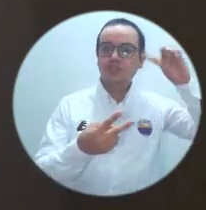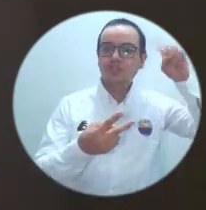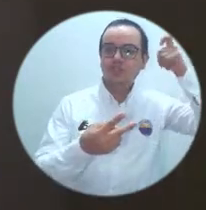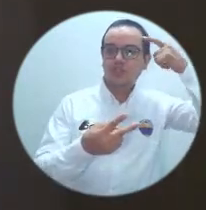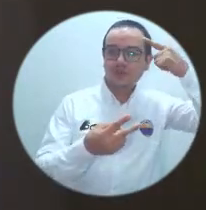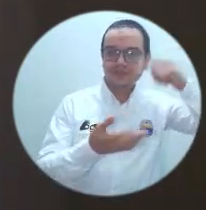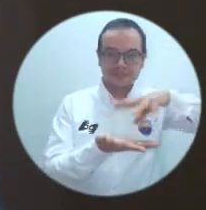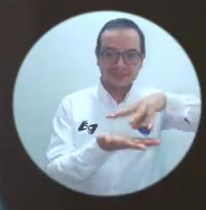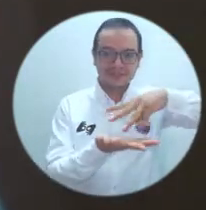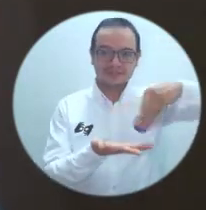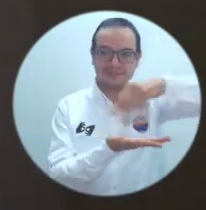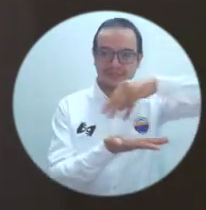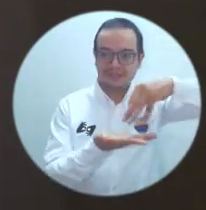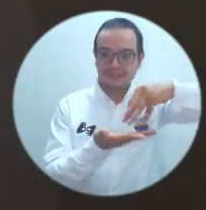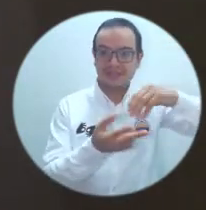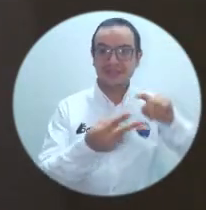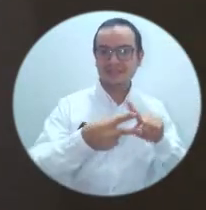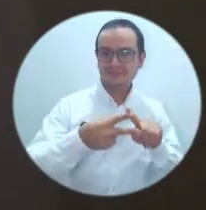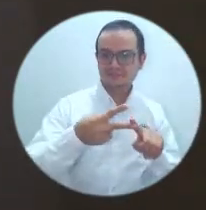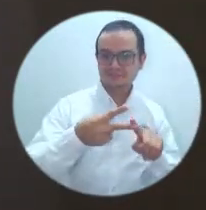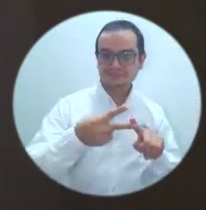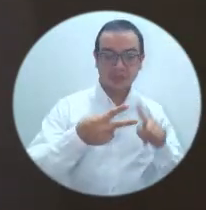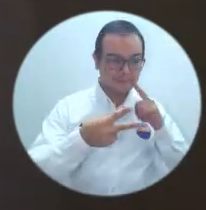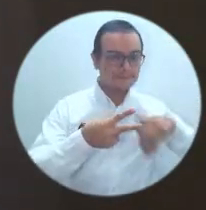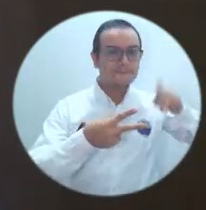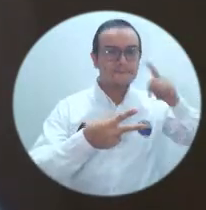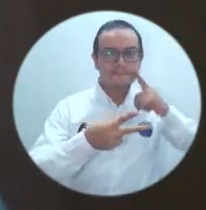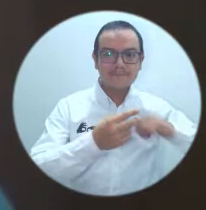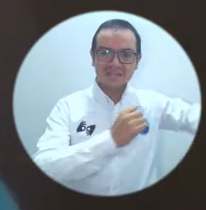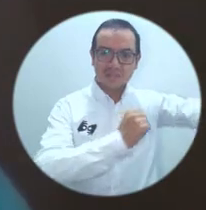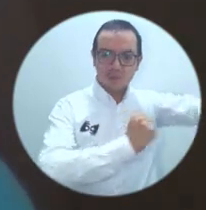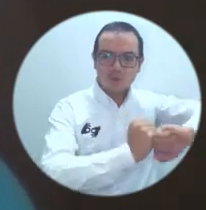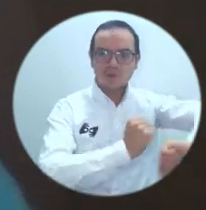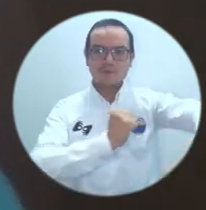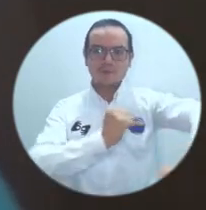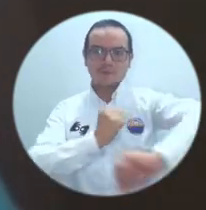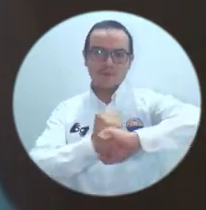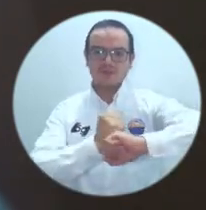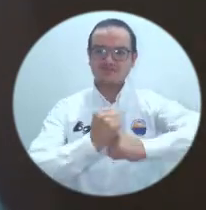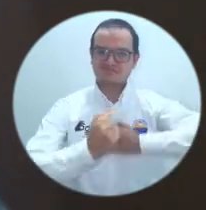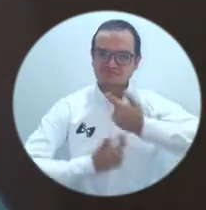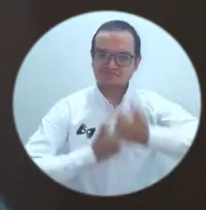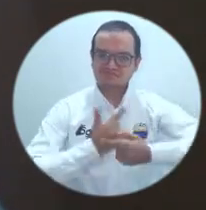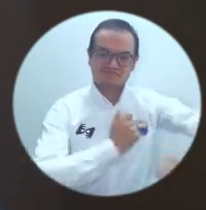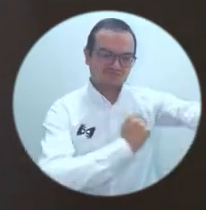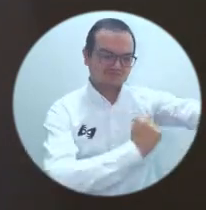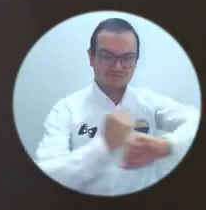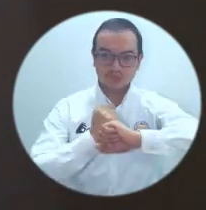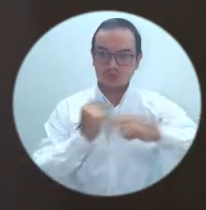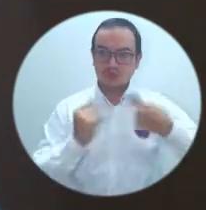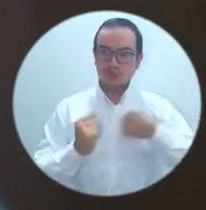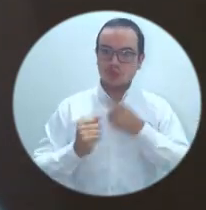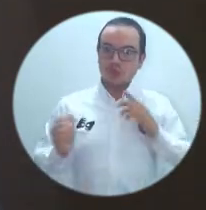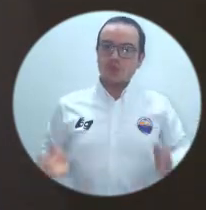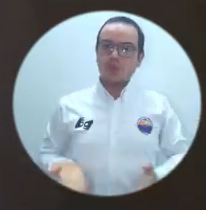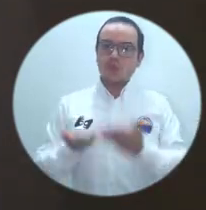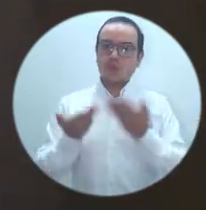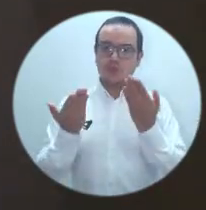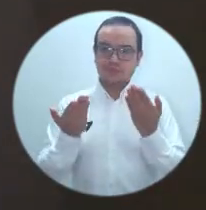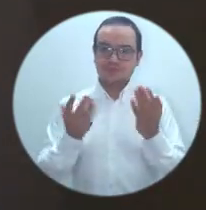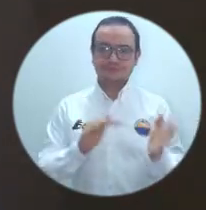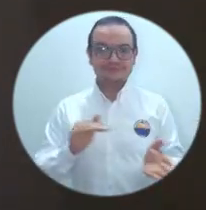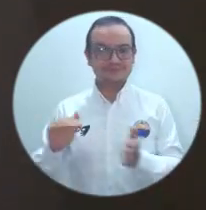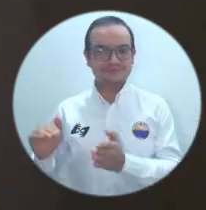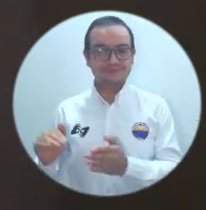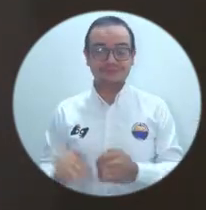Santa Marta y la Gobernación del Departamento del Magdalena, hagan un mayor aporte y un mayor esfuerzo para que este